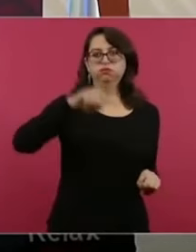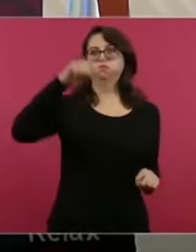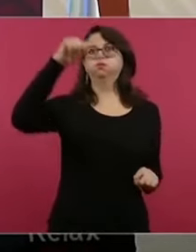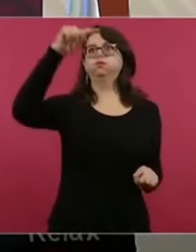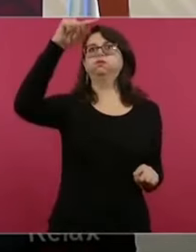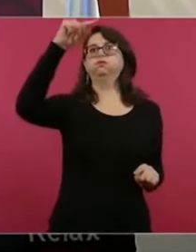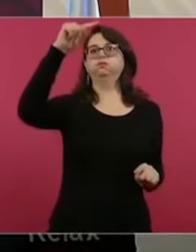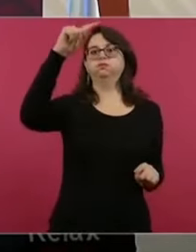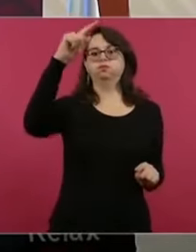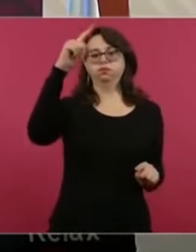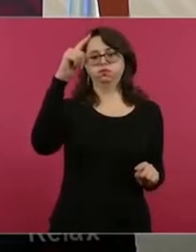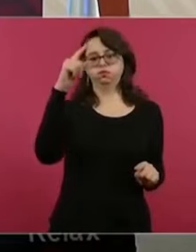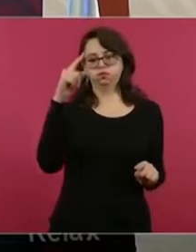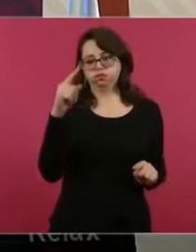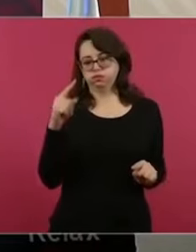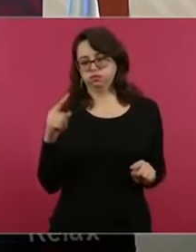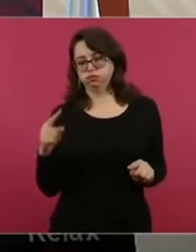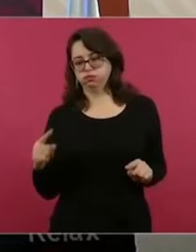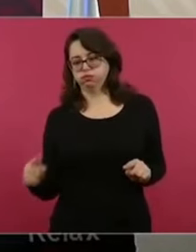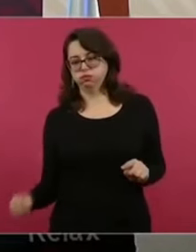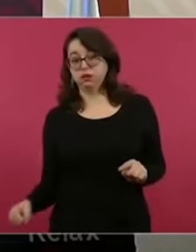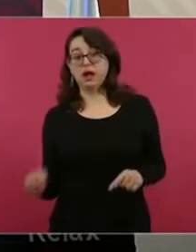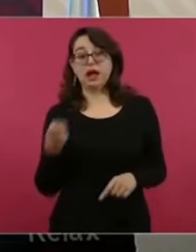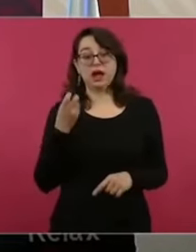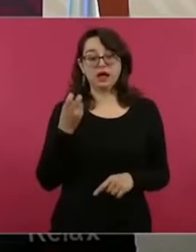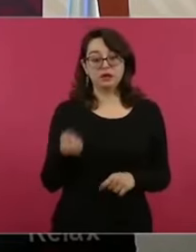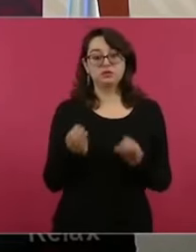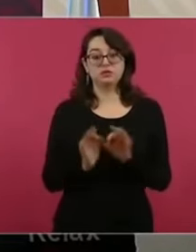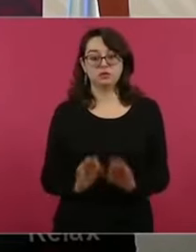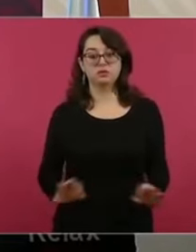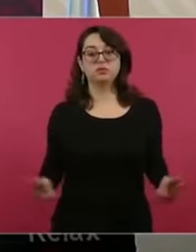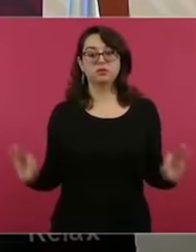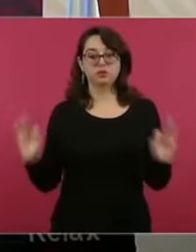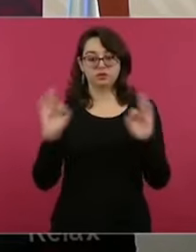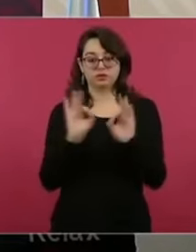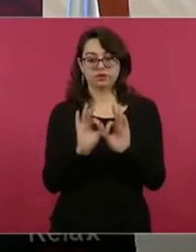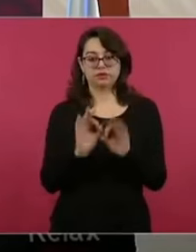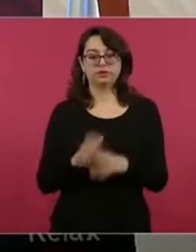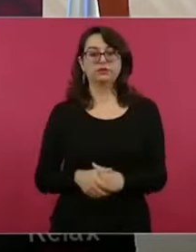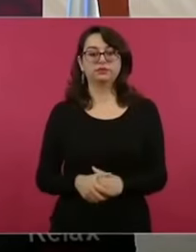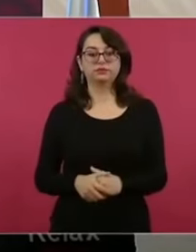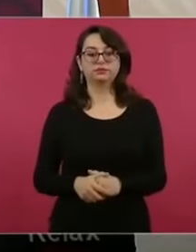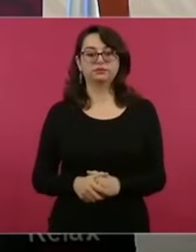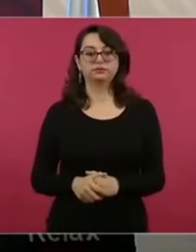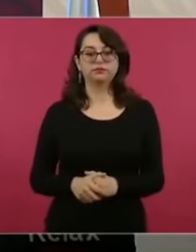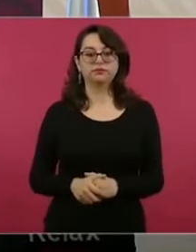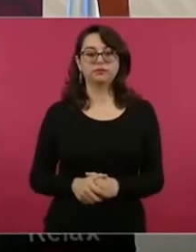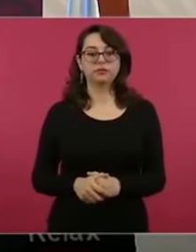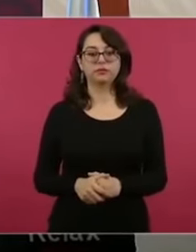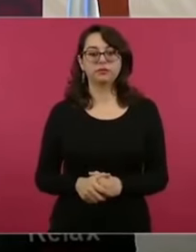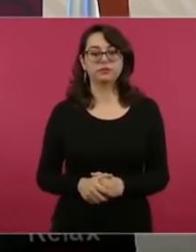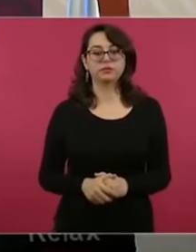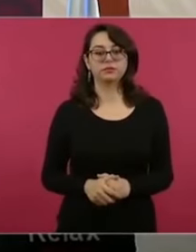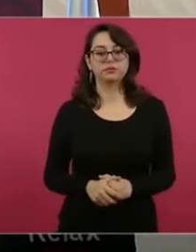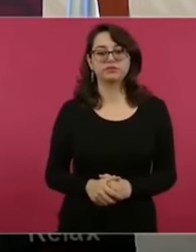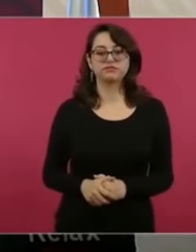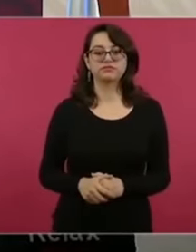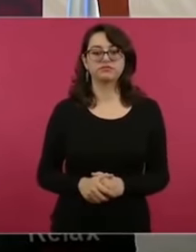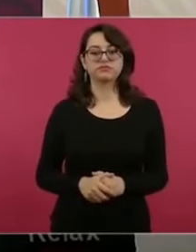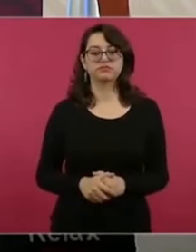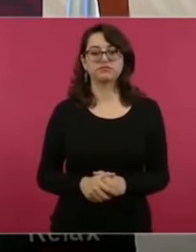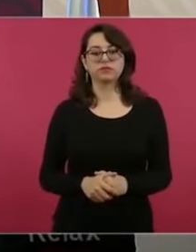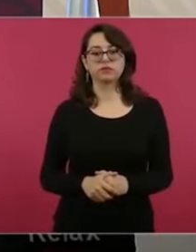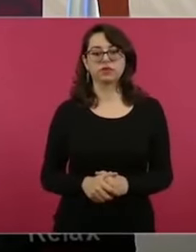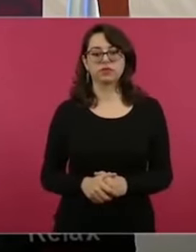esa tendencia, a ver si está en la Ciudad de México. Este es por… ¿La ficha roja? Sí, esta